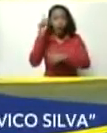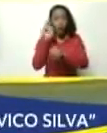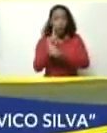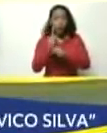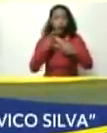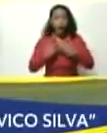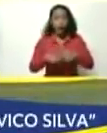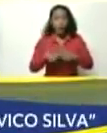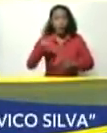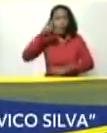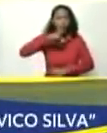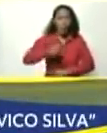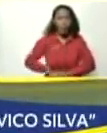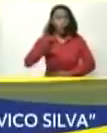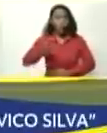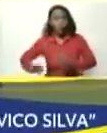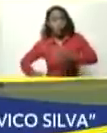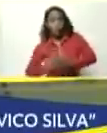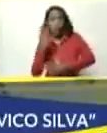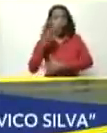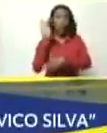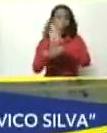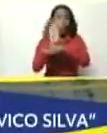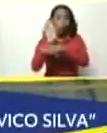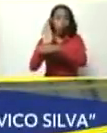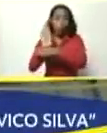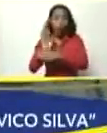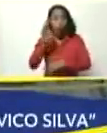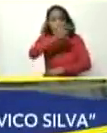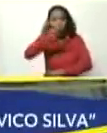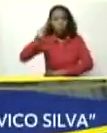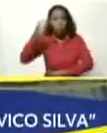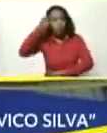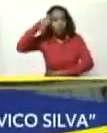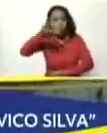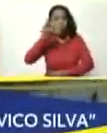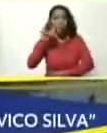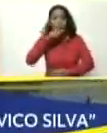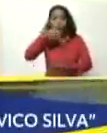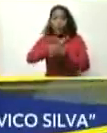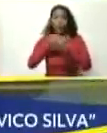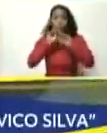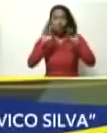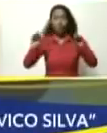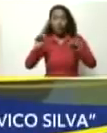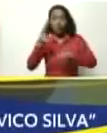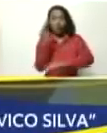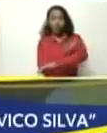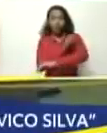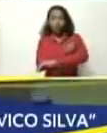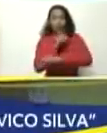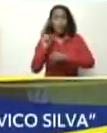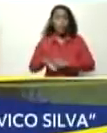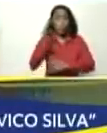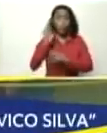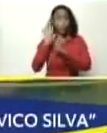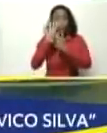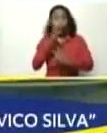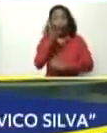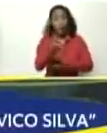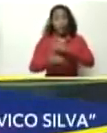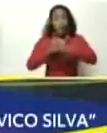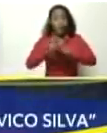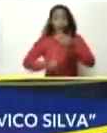herramienta necesaria y fundamental para cuidar y proteger a nuestro pueblo se llama la vacunación. Por eso es importante el señalamiento que usted hace,